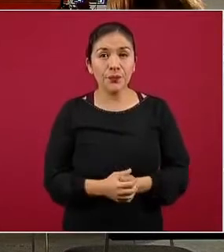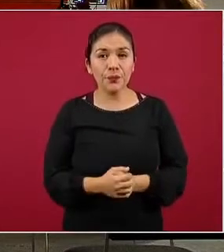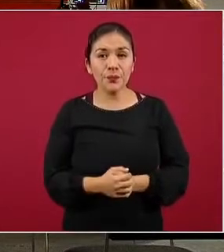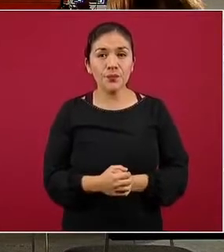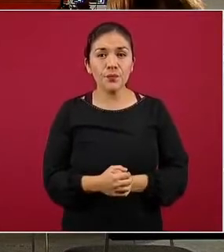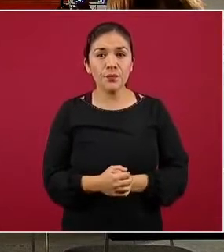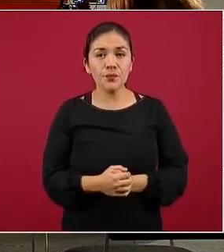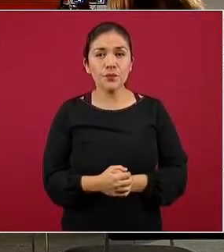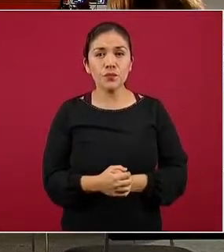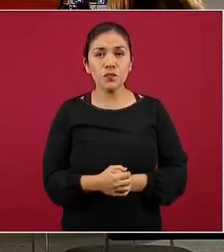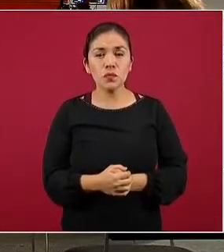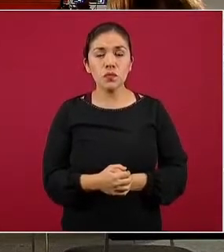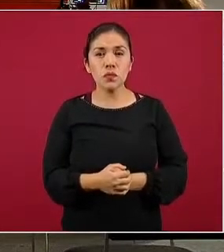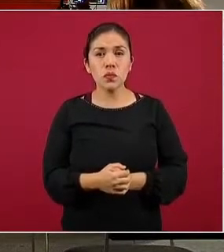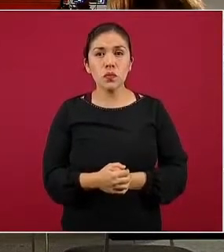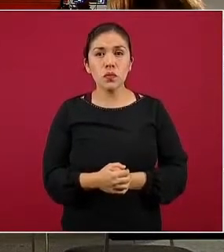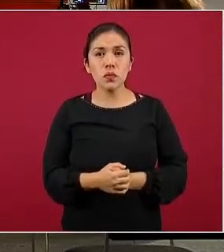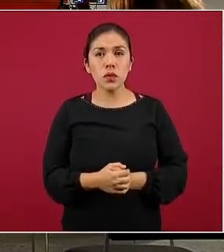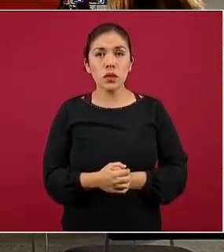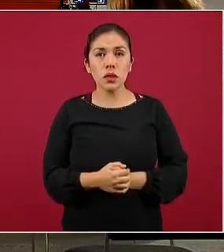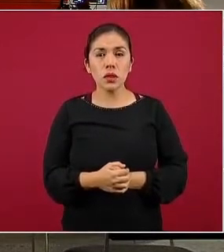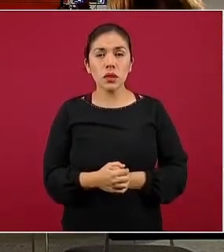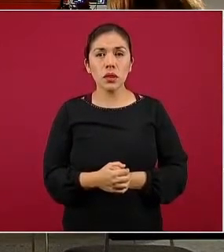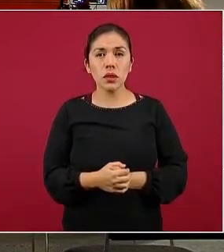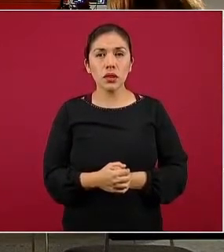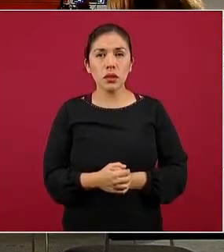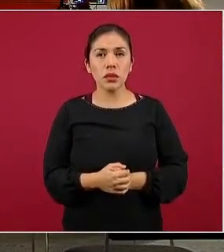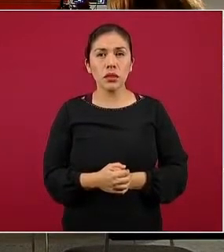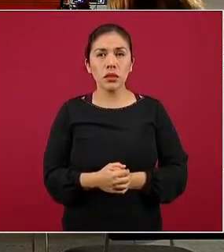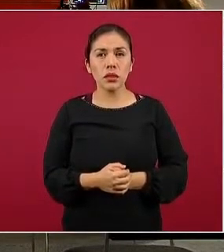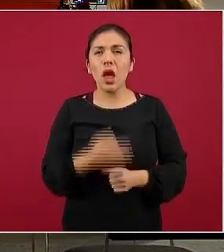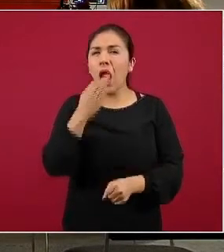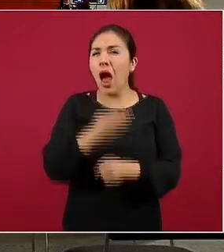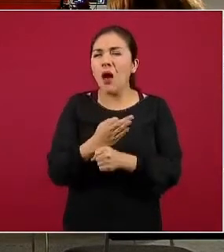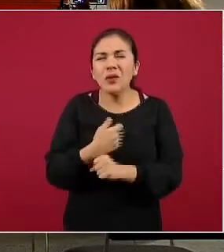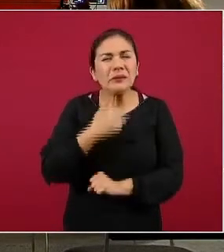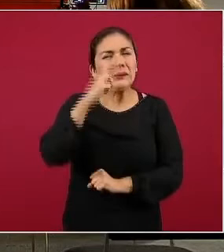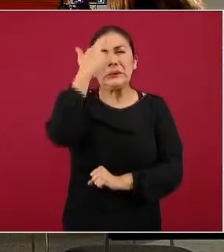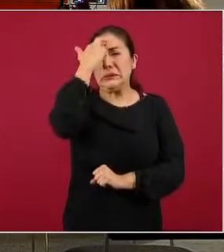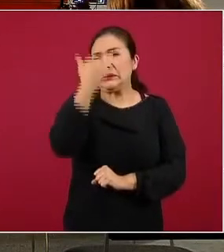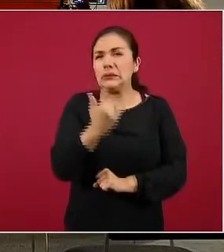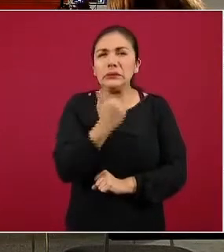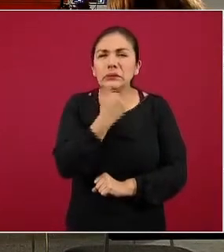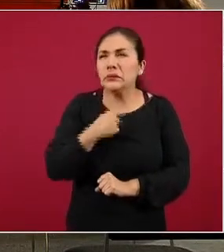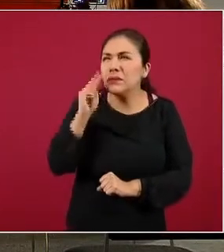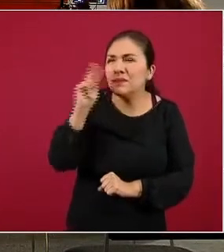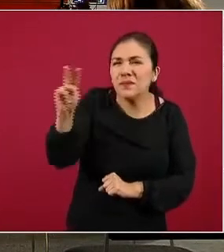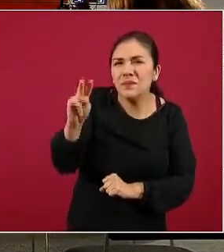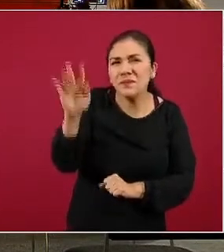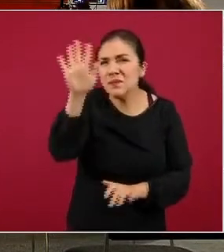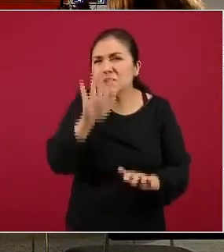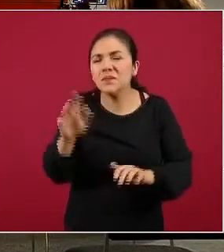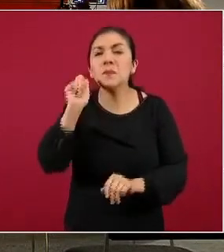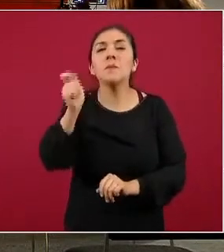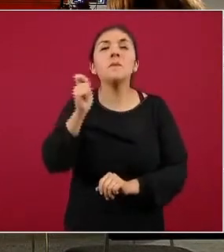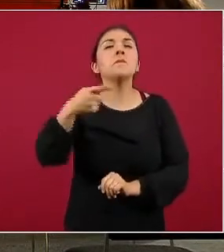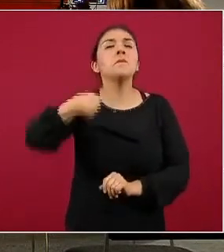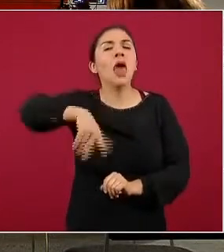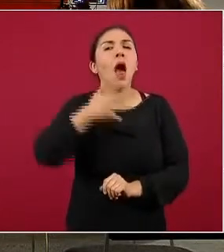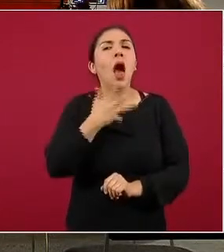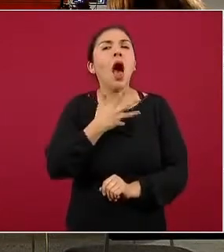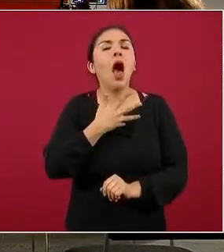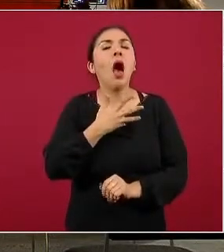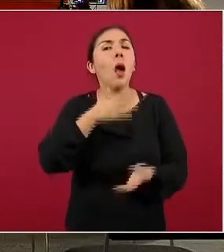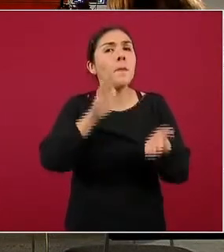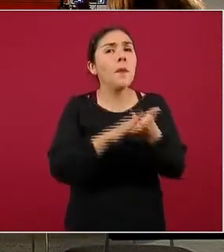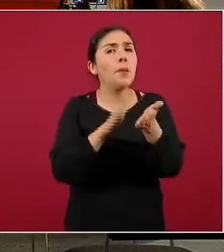Aquí, información general, documentos de consulta. Hay uno, ahora mismo no lo voy a recordar, pero tiene